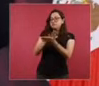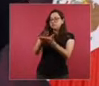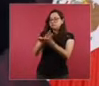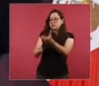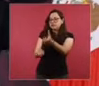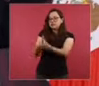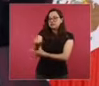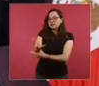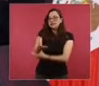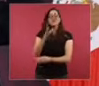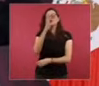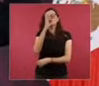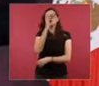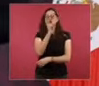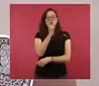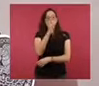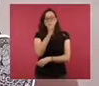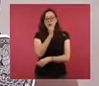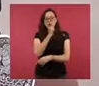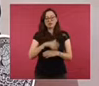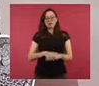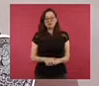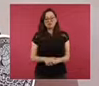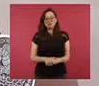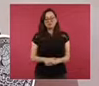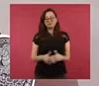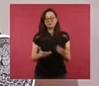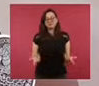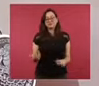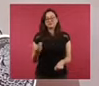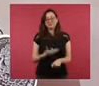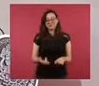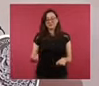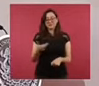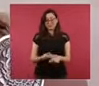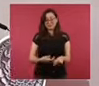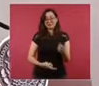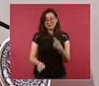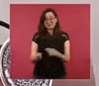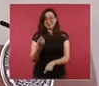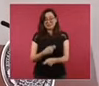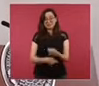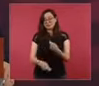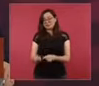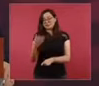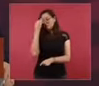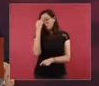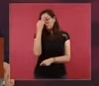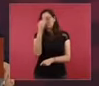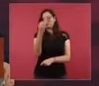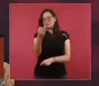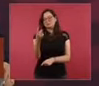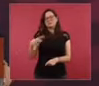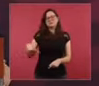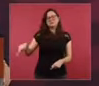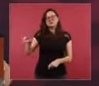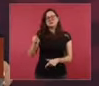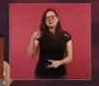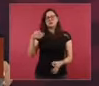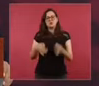porque es un trámite y no tienen interés los jueces,